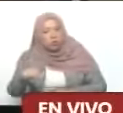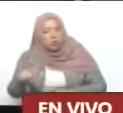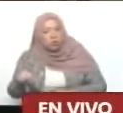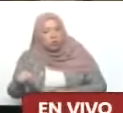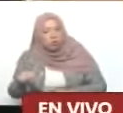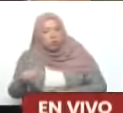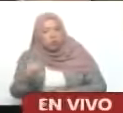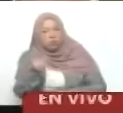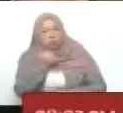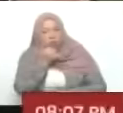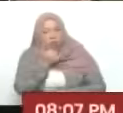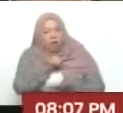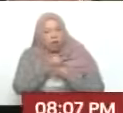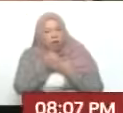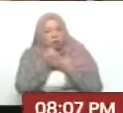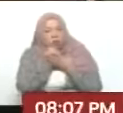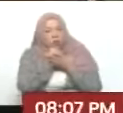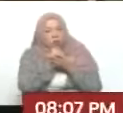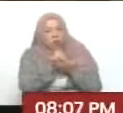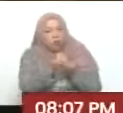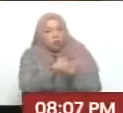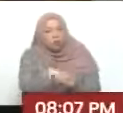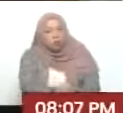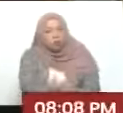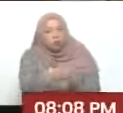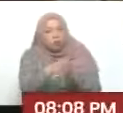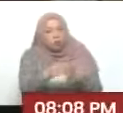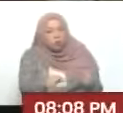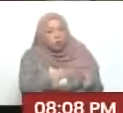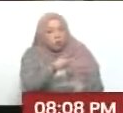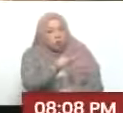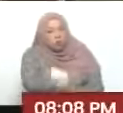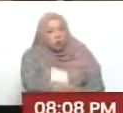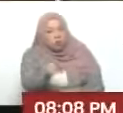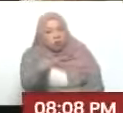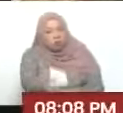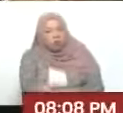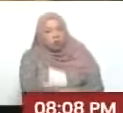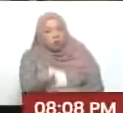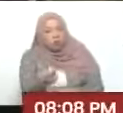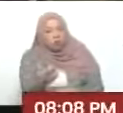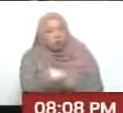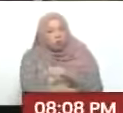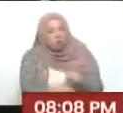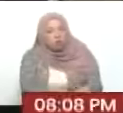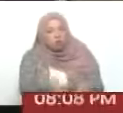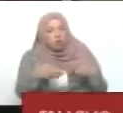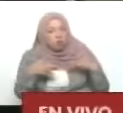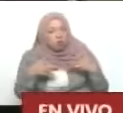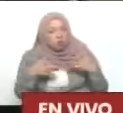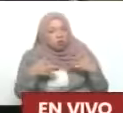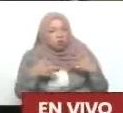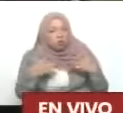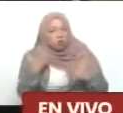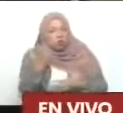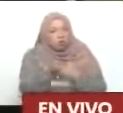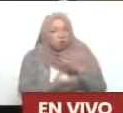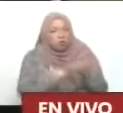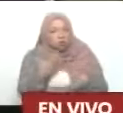la mano a toda esa gente que está planteando que si ellos ganan, van a prenderle fuego al